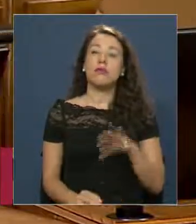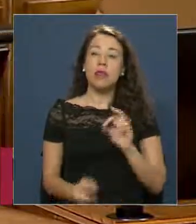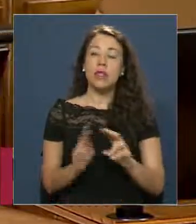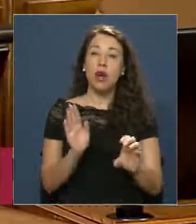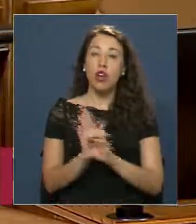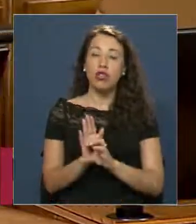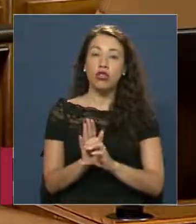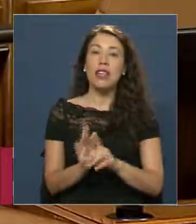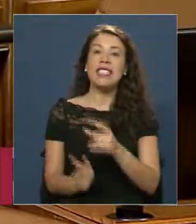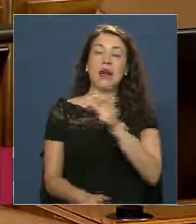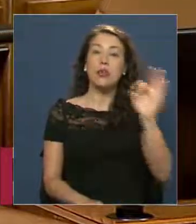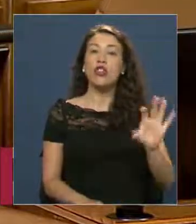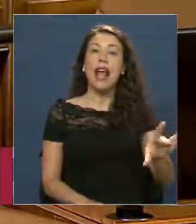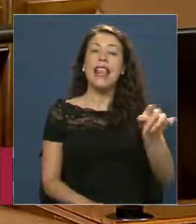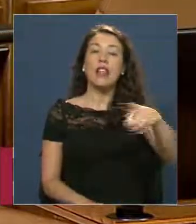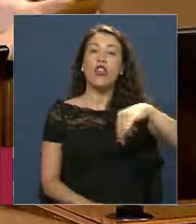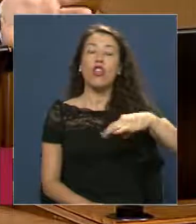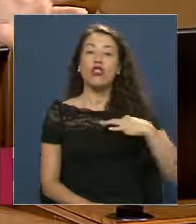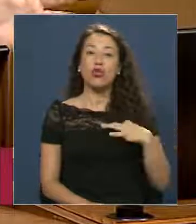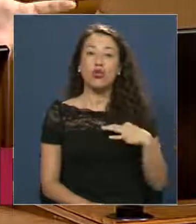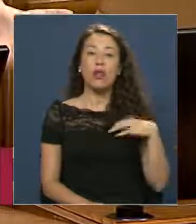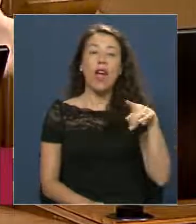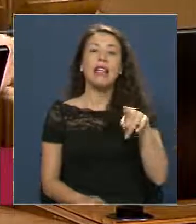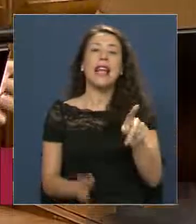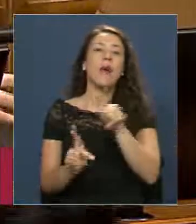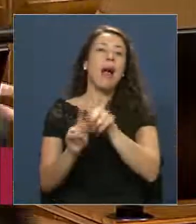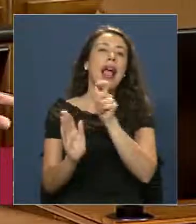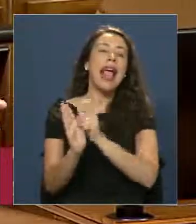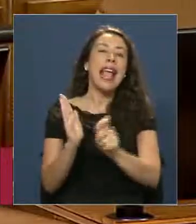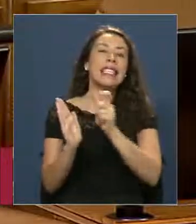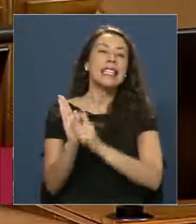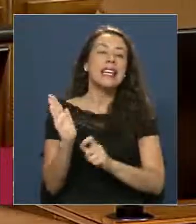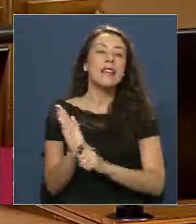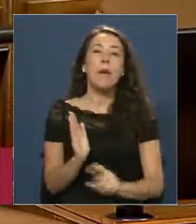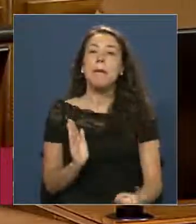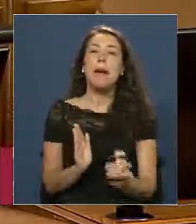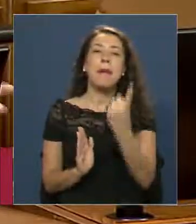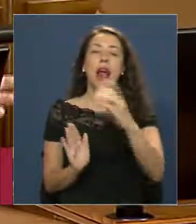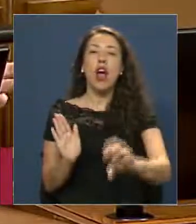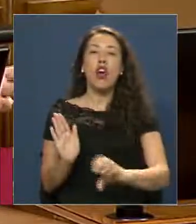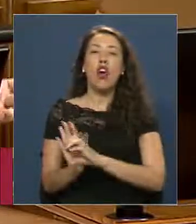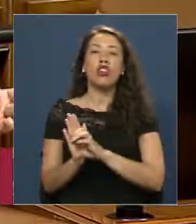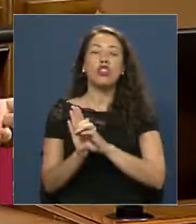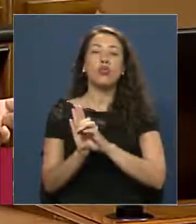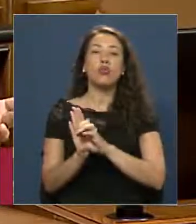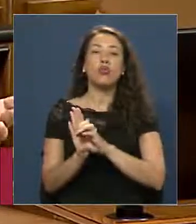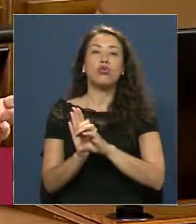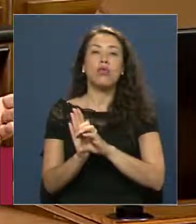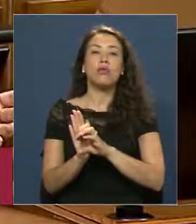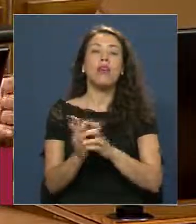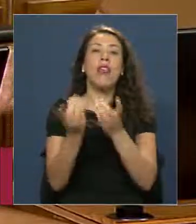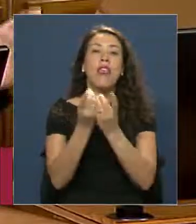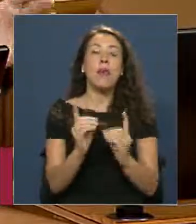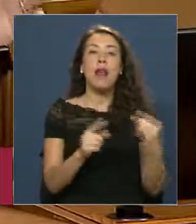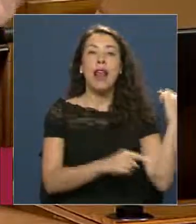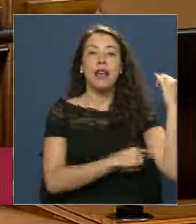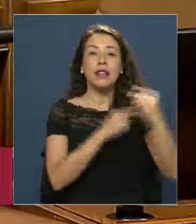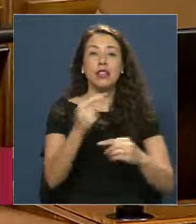elegida por la ciudadanía, la que escriba la primera constitución en democracia en la historia de